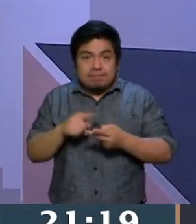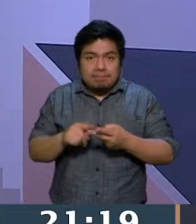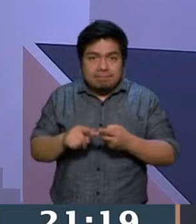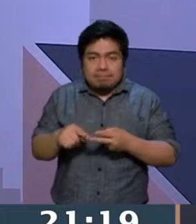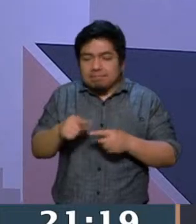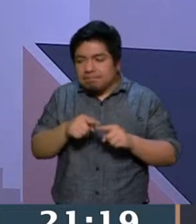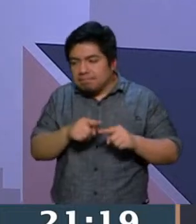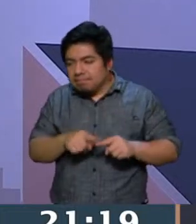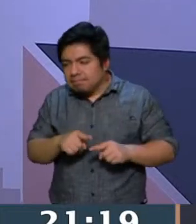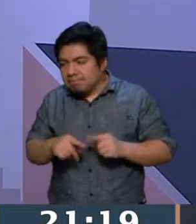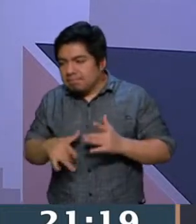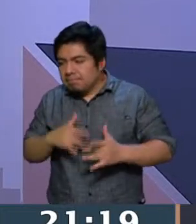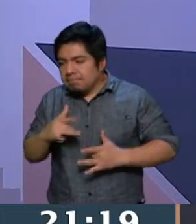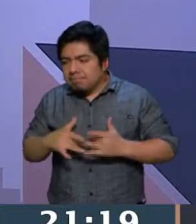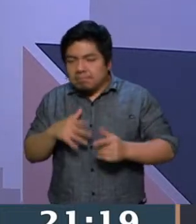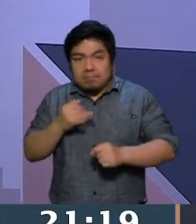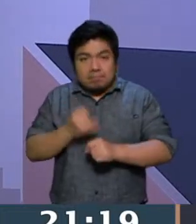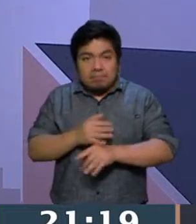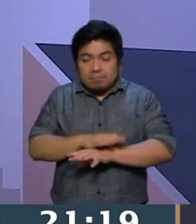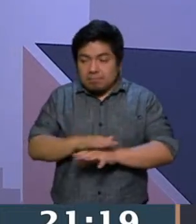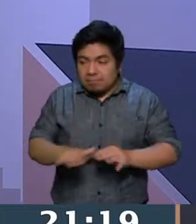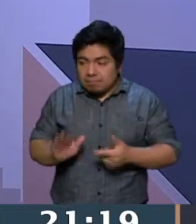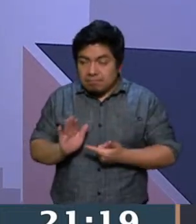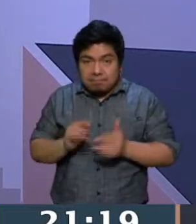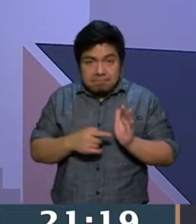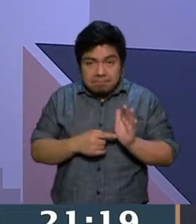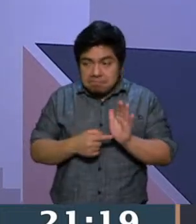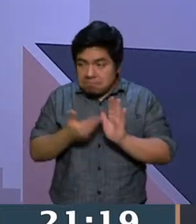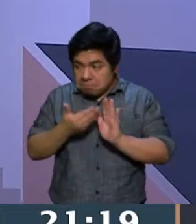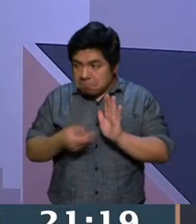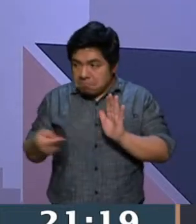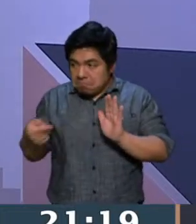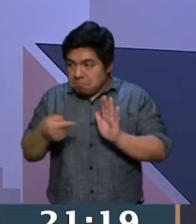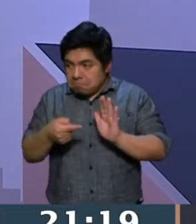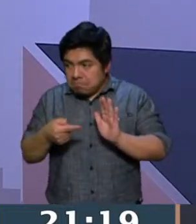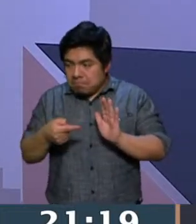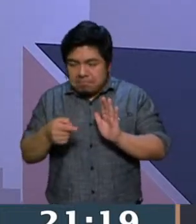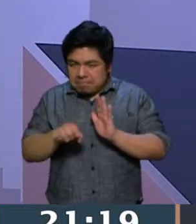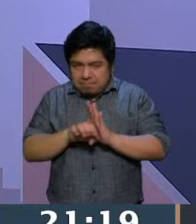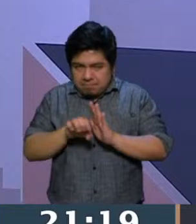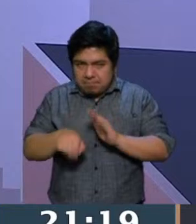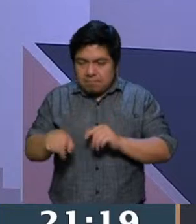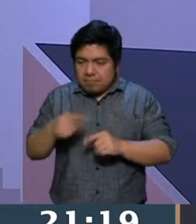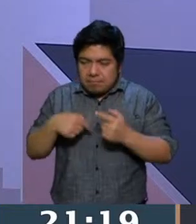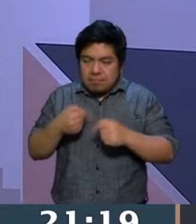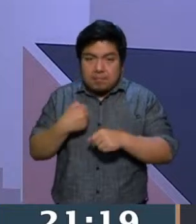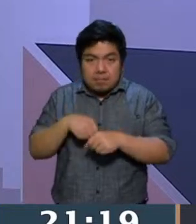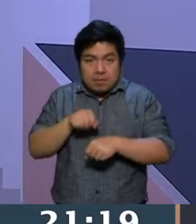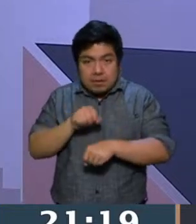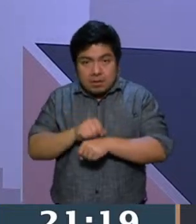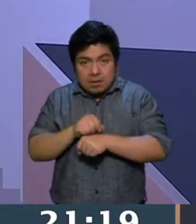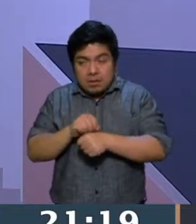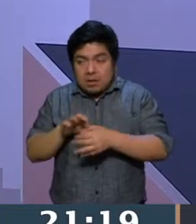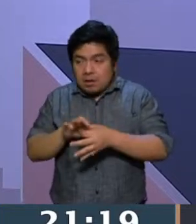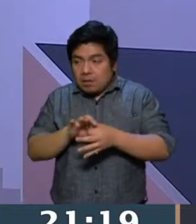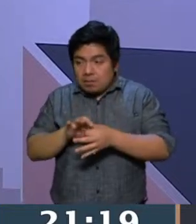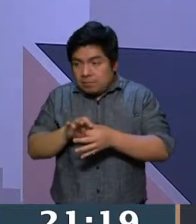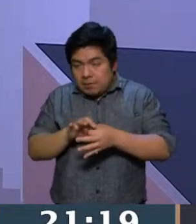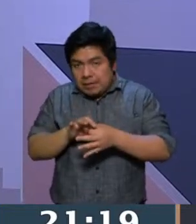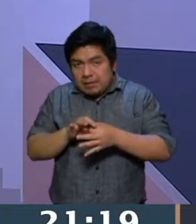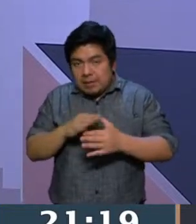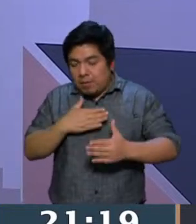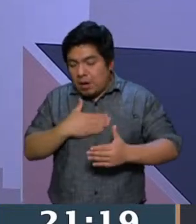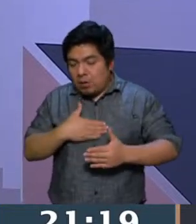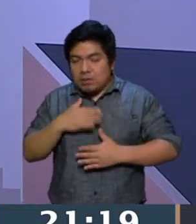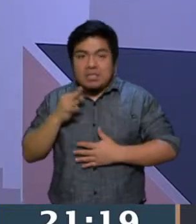lo que hay en términos de información y de evidencia. Y pues lo que hicimos, por ejemplo, ahora, esta semana presentamos la Alianza por la Justicia Fiscal,